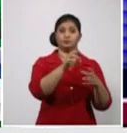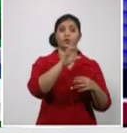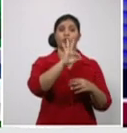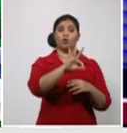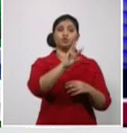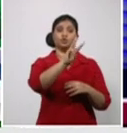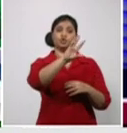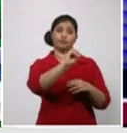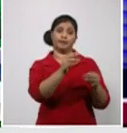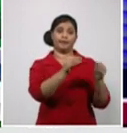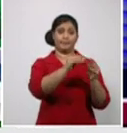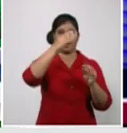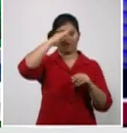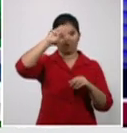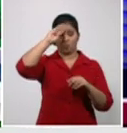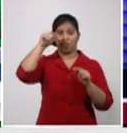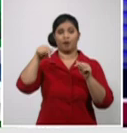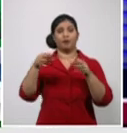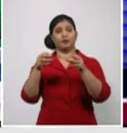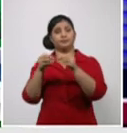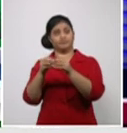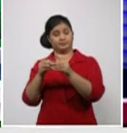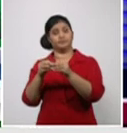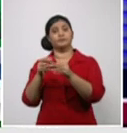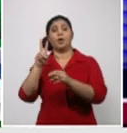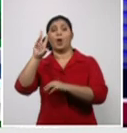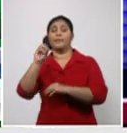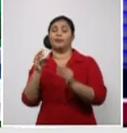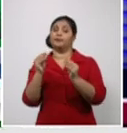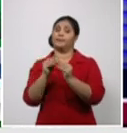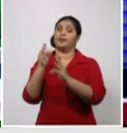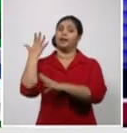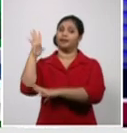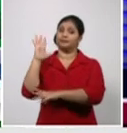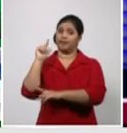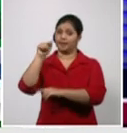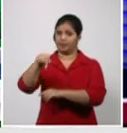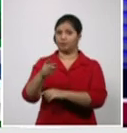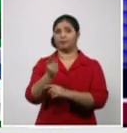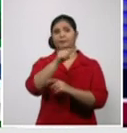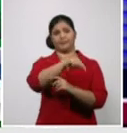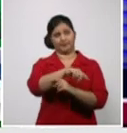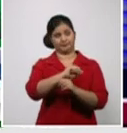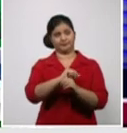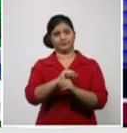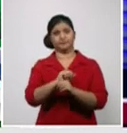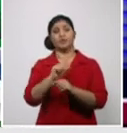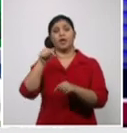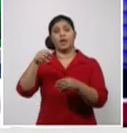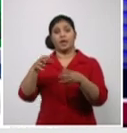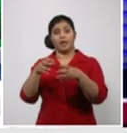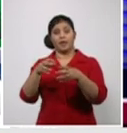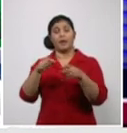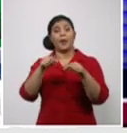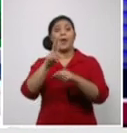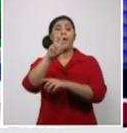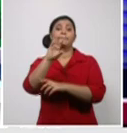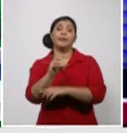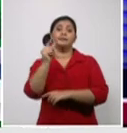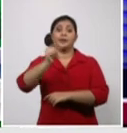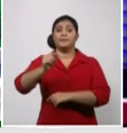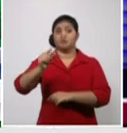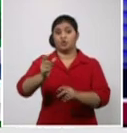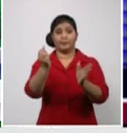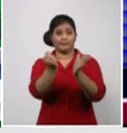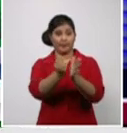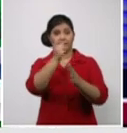el 12,1%. En 20 de los pacientes diagnosticados ayer no se pudo precisar hasta anoche la